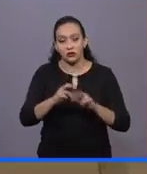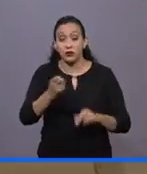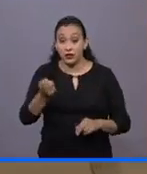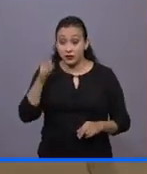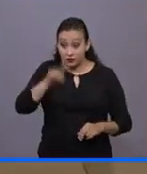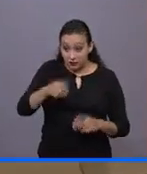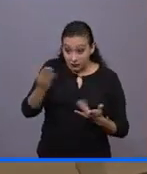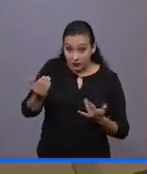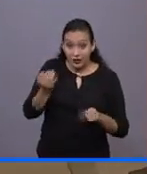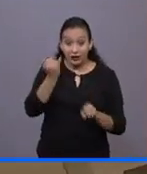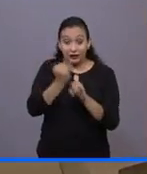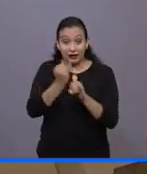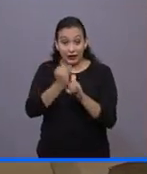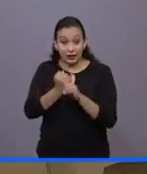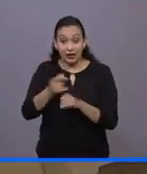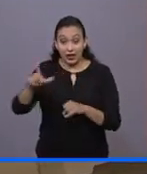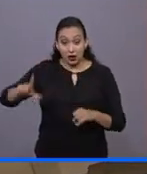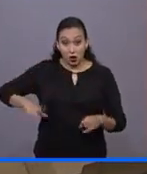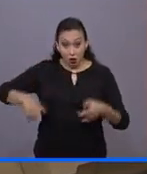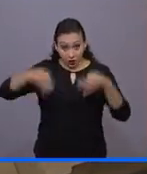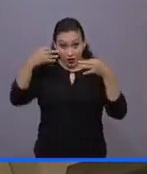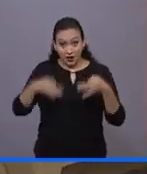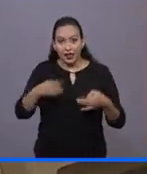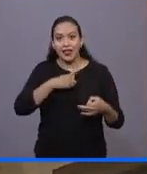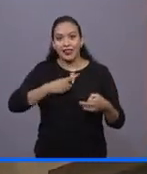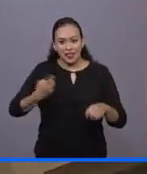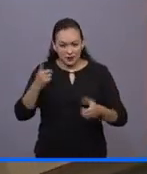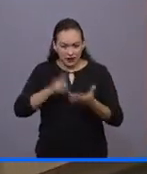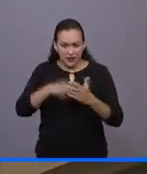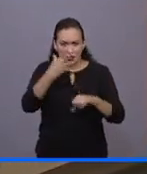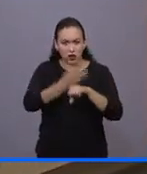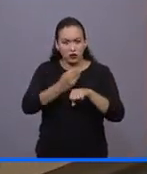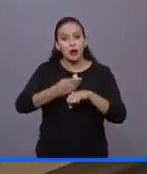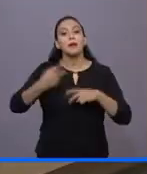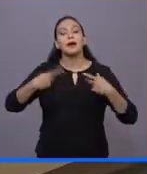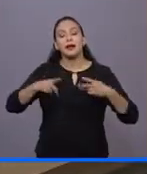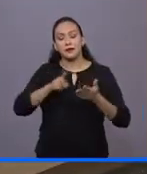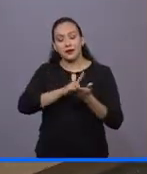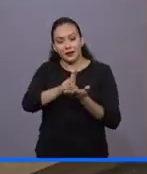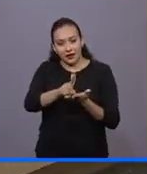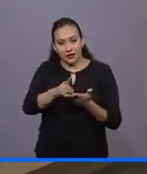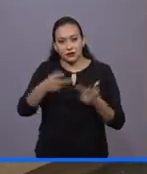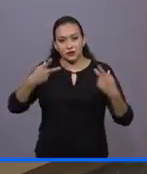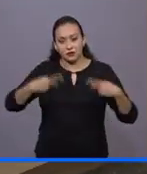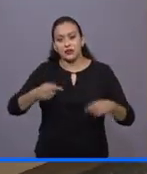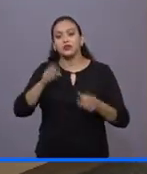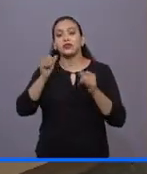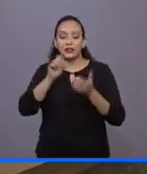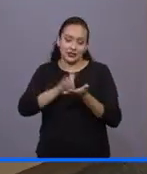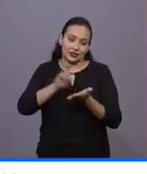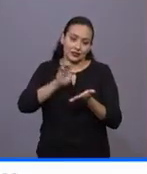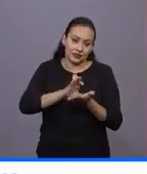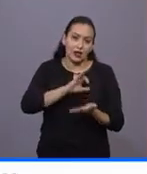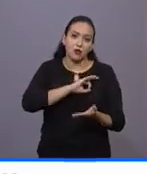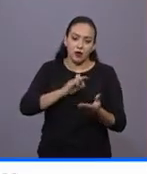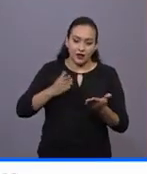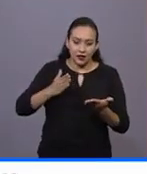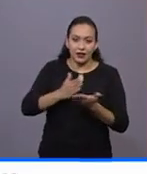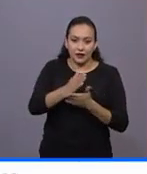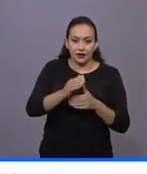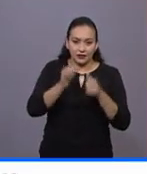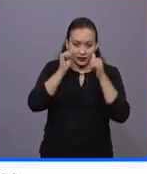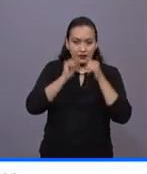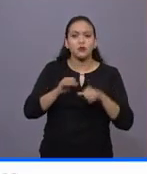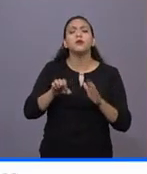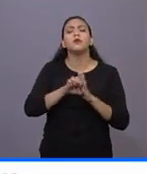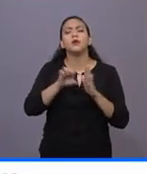página oficial de Internet del Gobierno realice ajustes razonables en materia de derechos de personas con discapacidad. El anterior fallo se